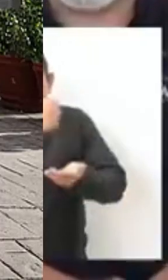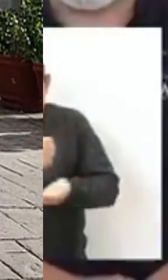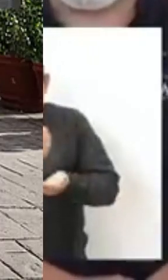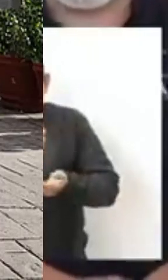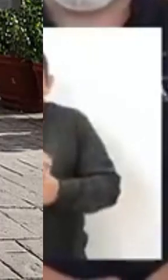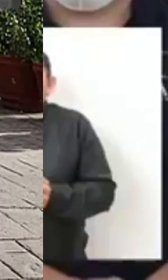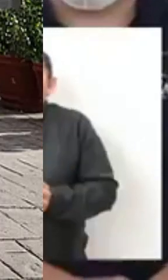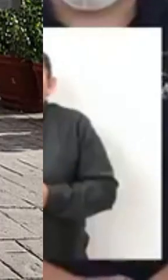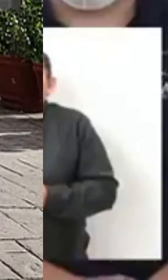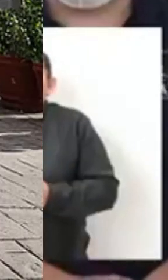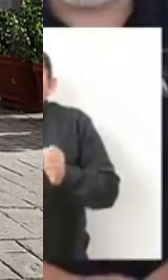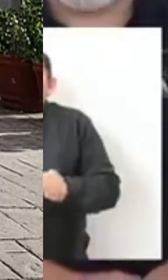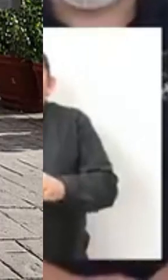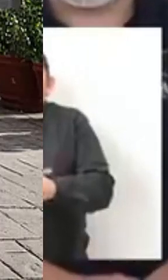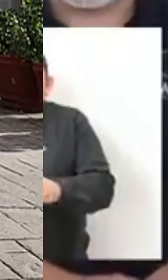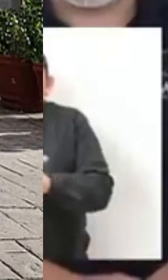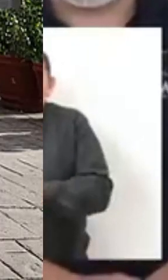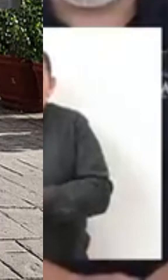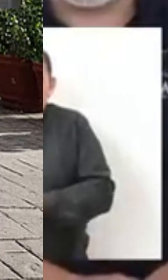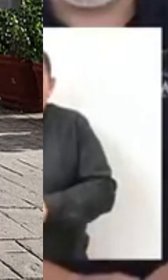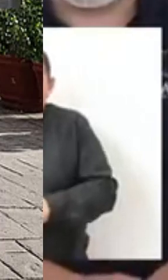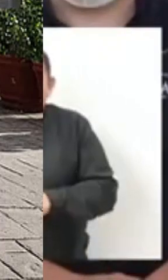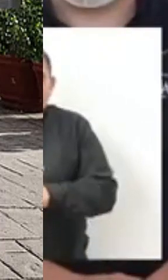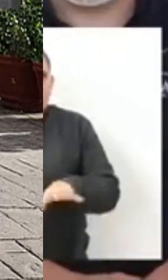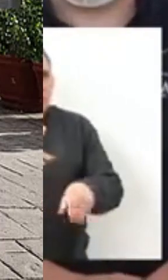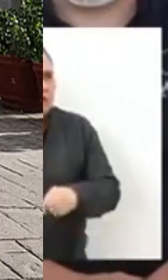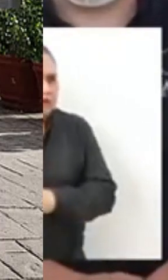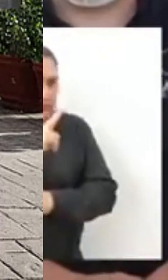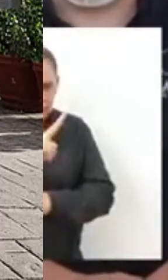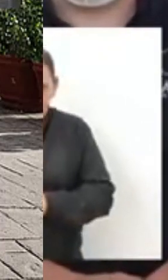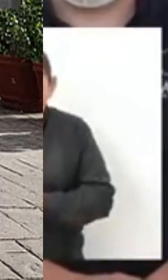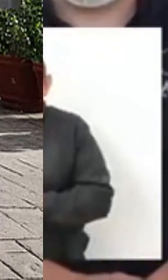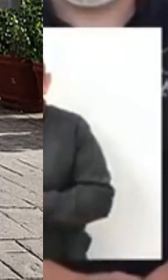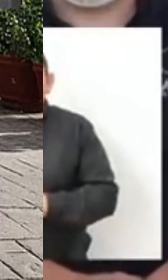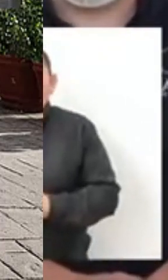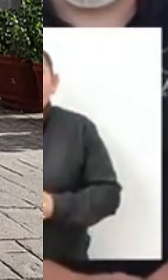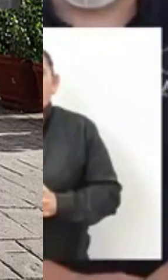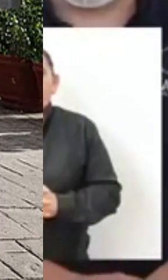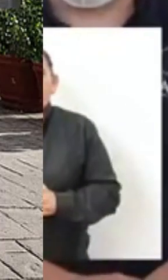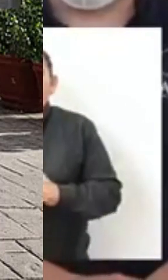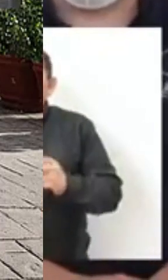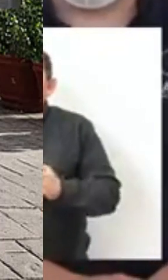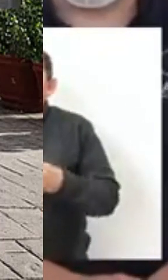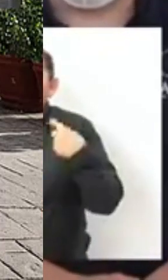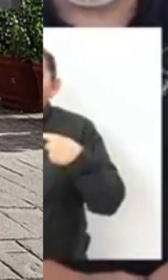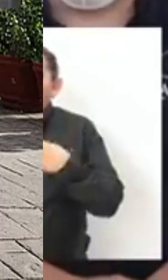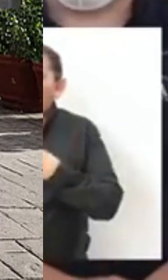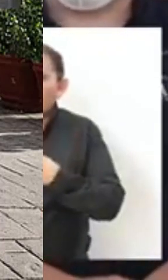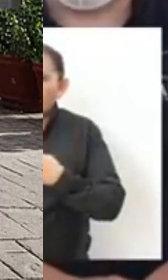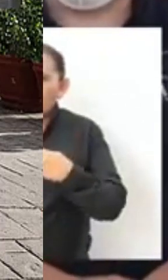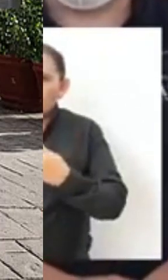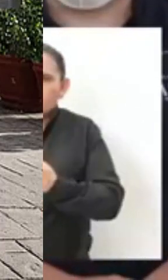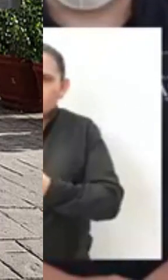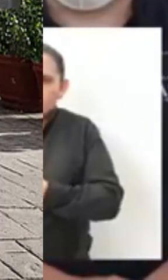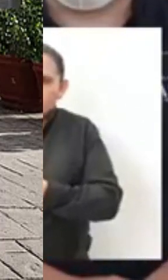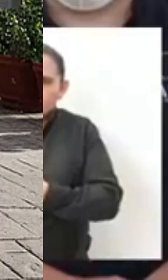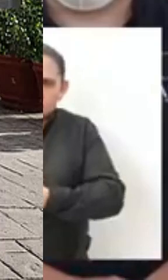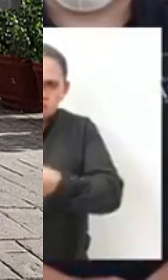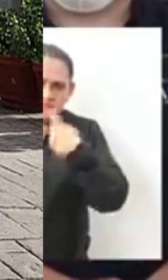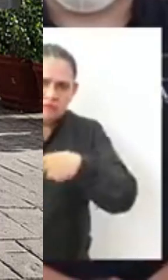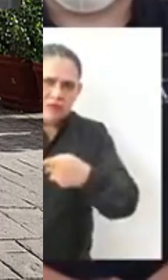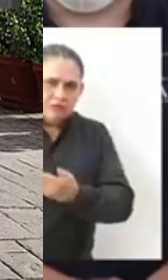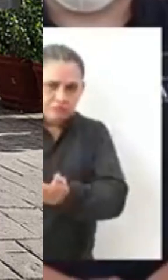Sahasta Hotel Boutique levantará un hotel boutique de 10 habitaciones, amigable con el medio ambiente y que procura fomentar la cultura